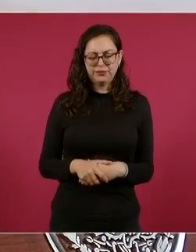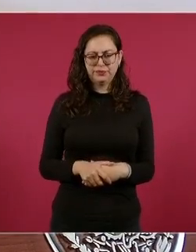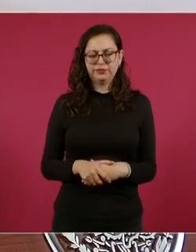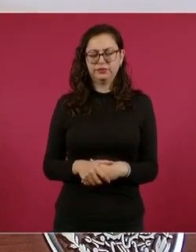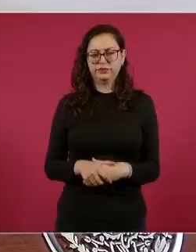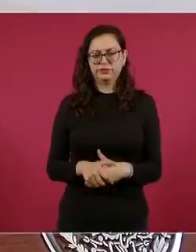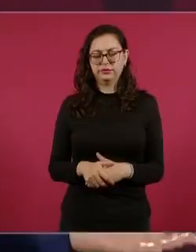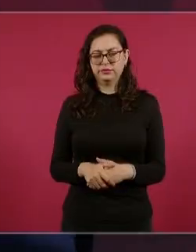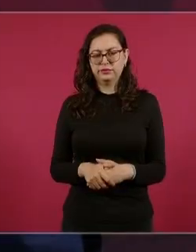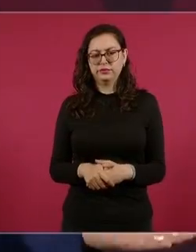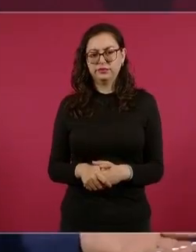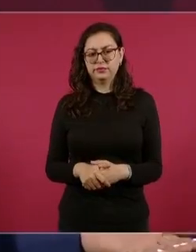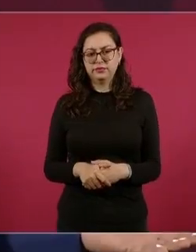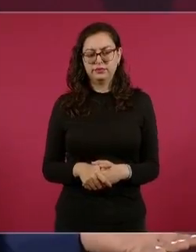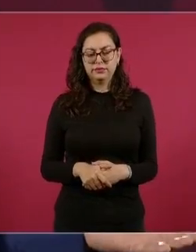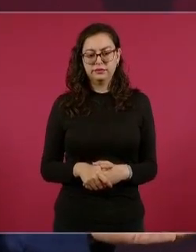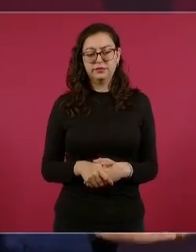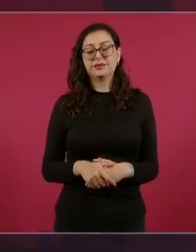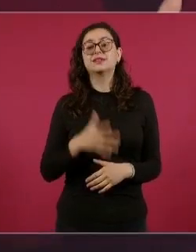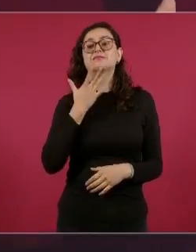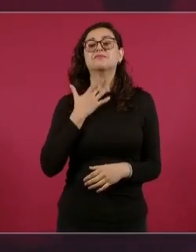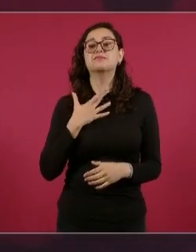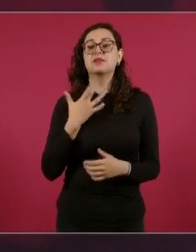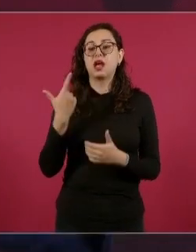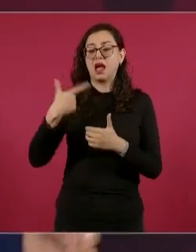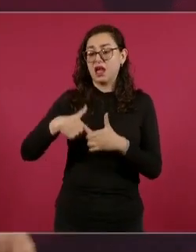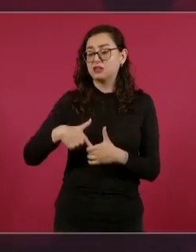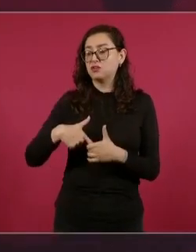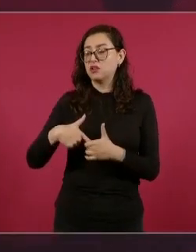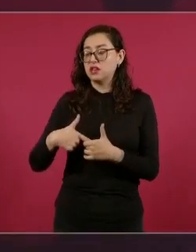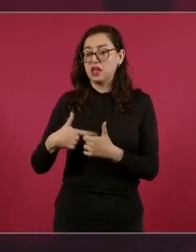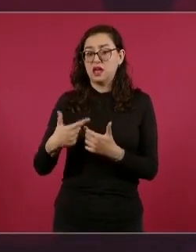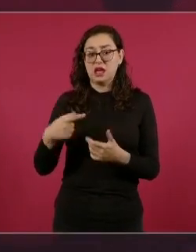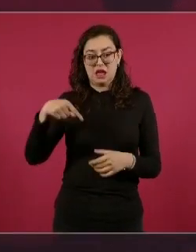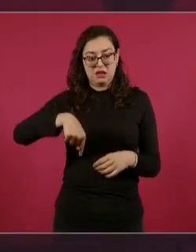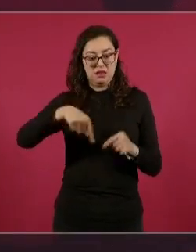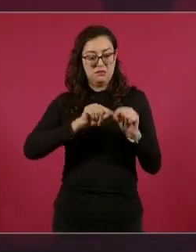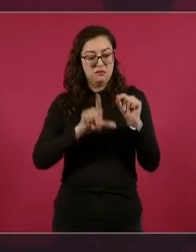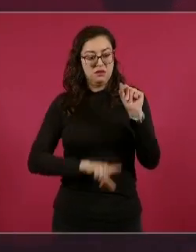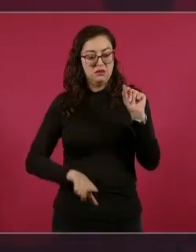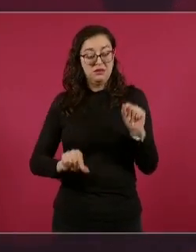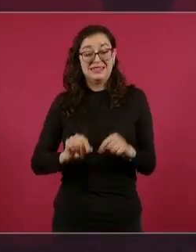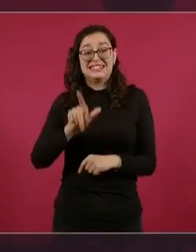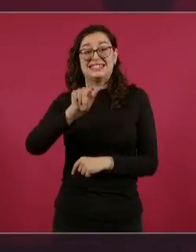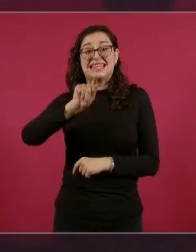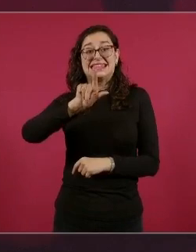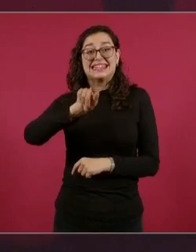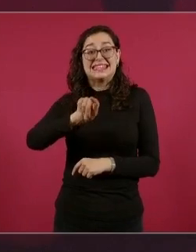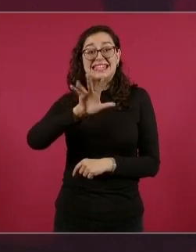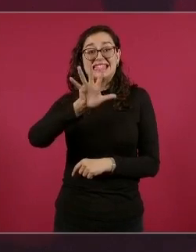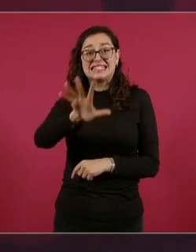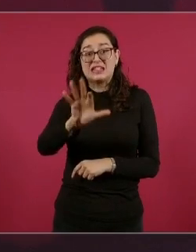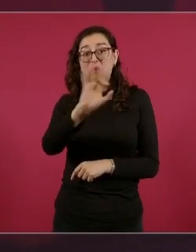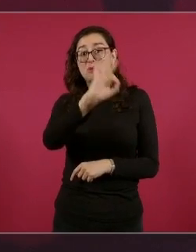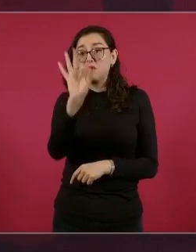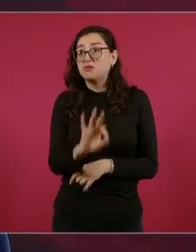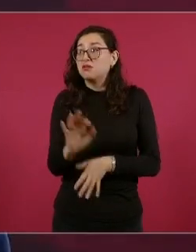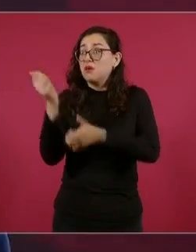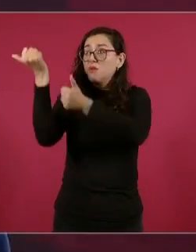75% de la gasolina que consumíamos la teníamos que comprar en el